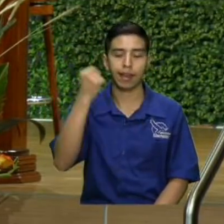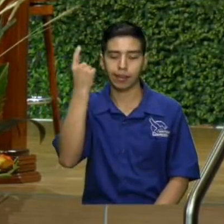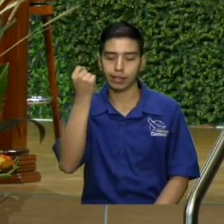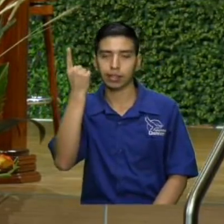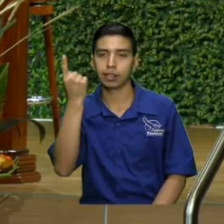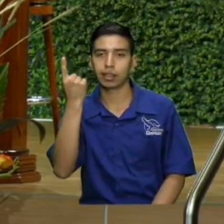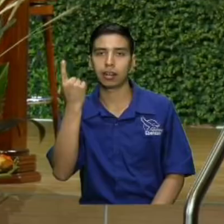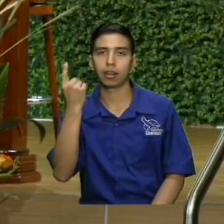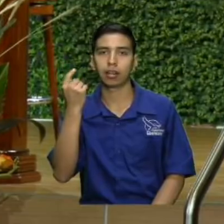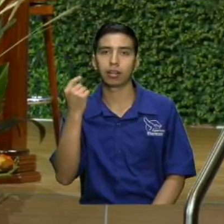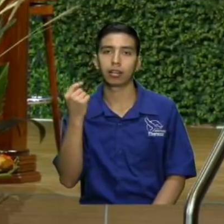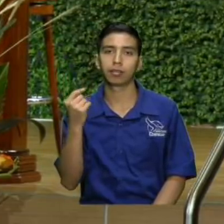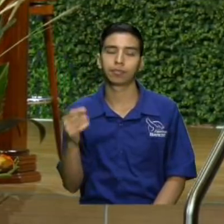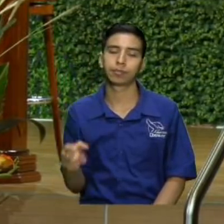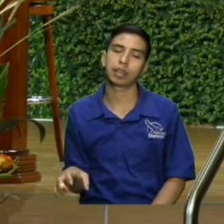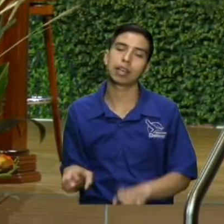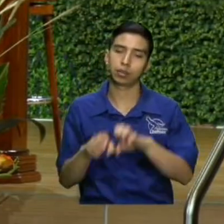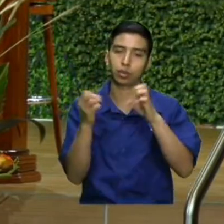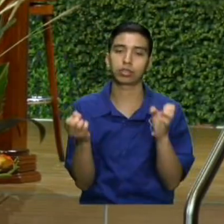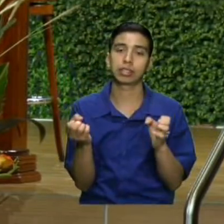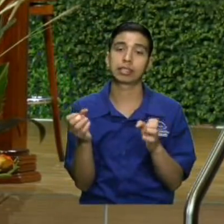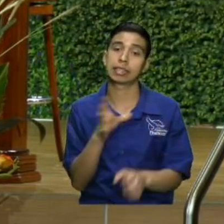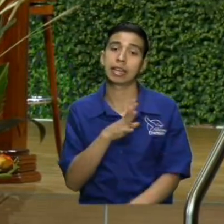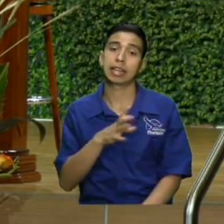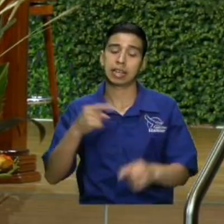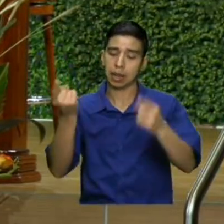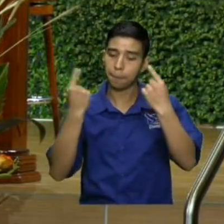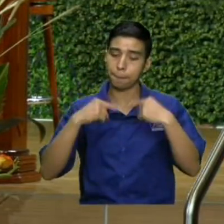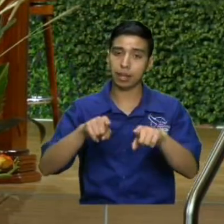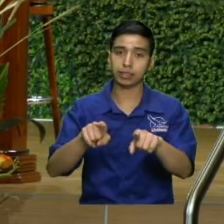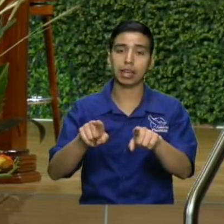suceder, mire, eso es algo tan impresionante, porque